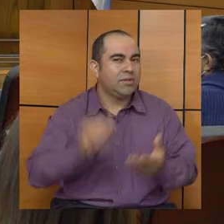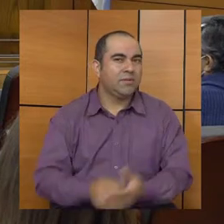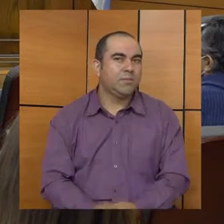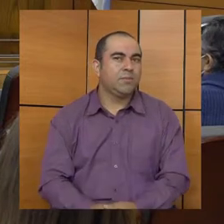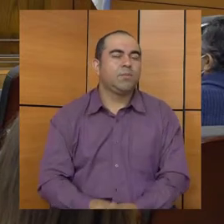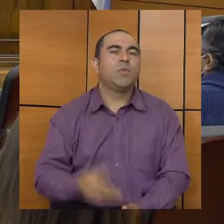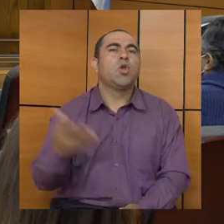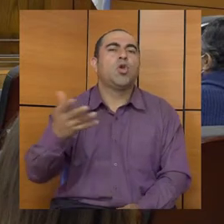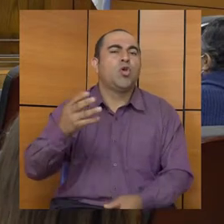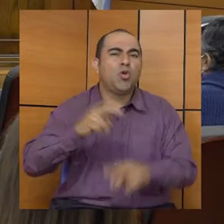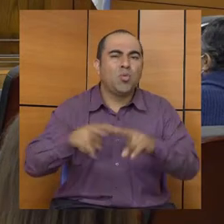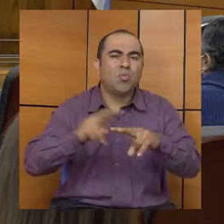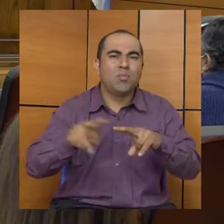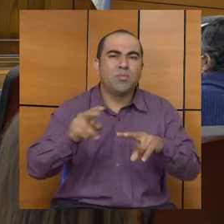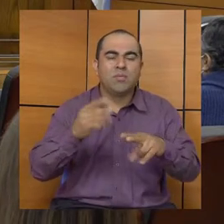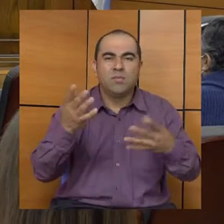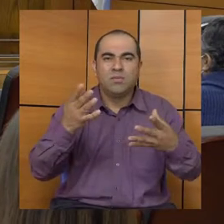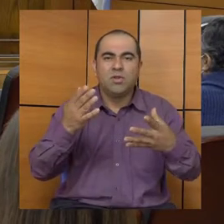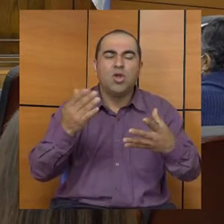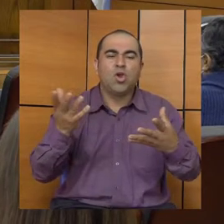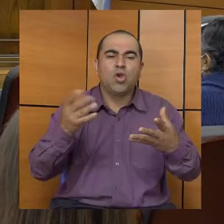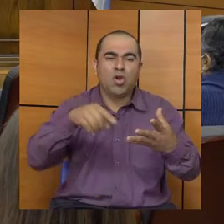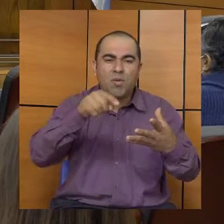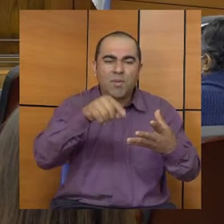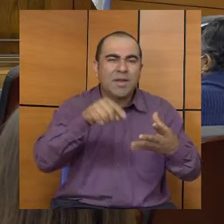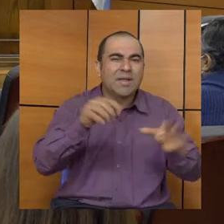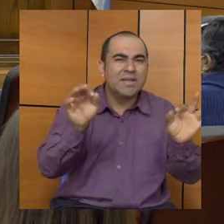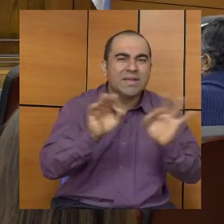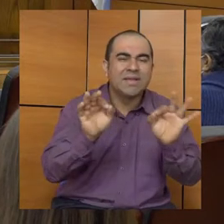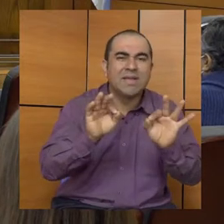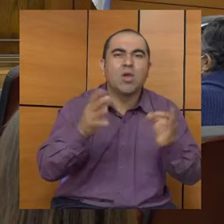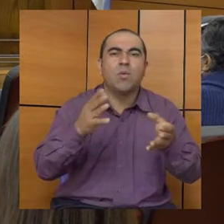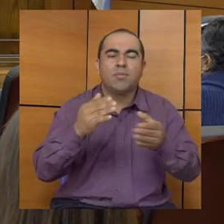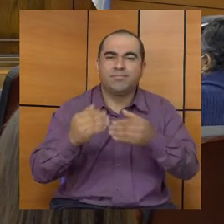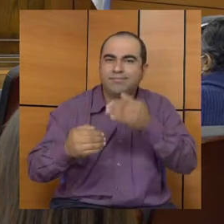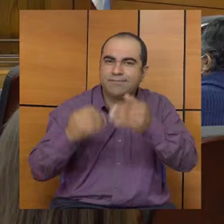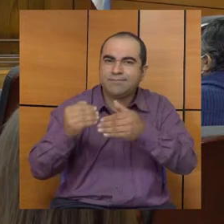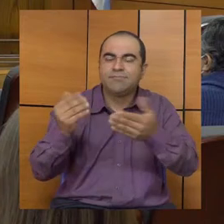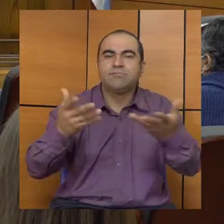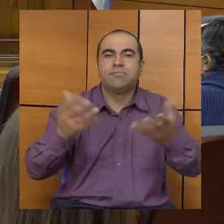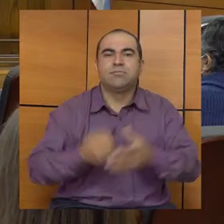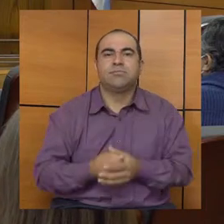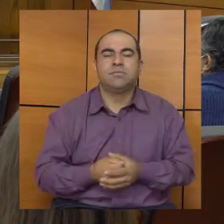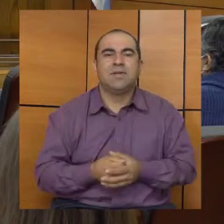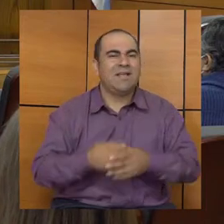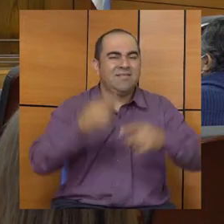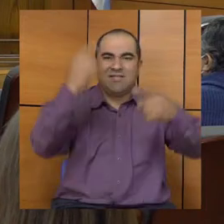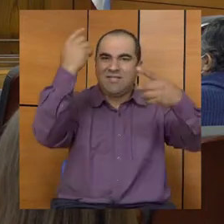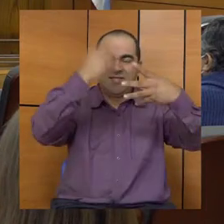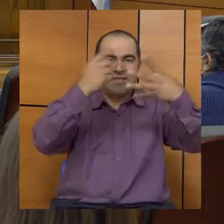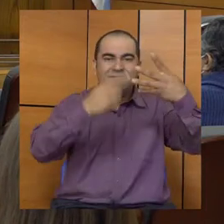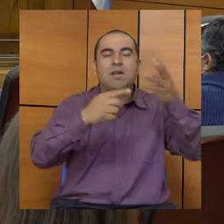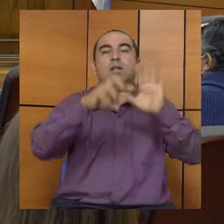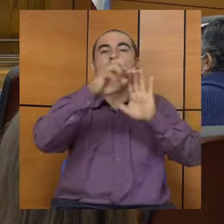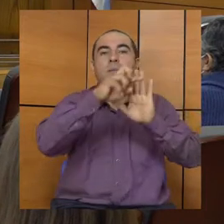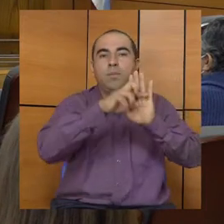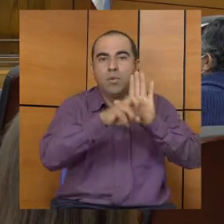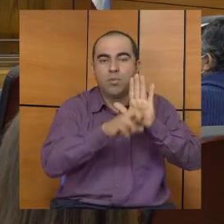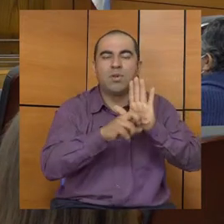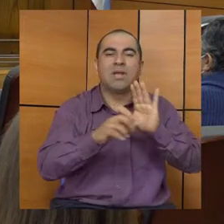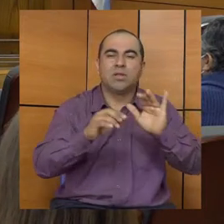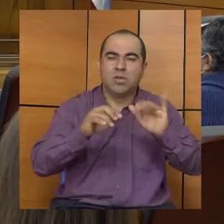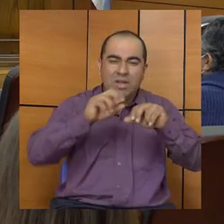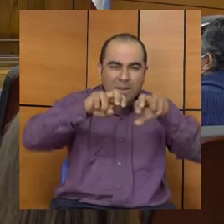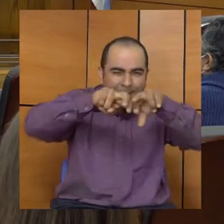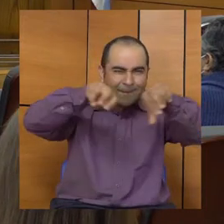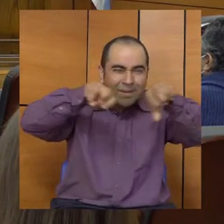¿Cómo lo hemos hecho, no? Pues hemos abordado este objetivo, ¿no? Pues a través de diferentes proyectos de investigación,